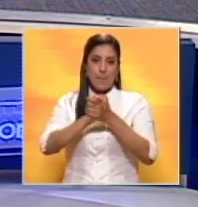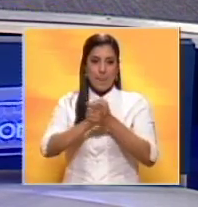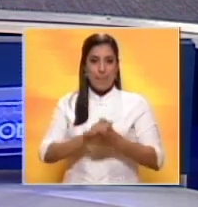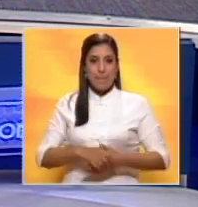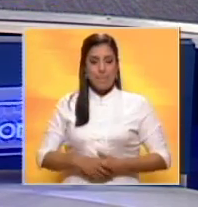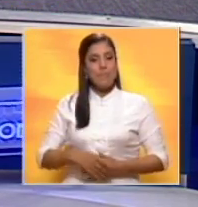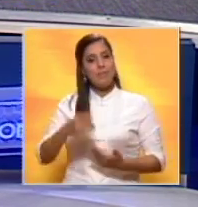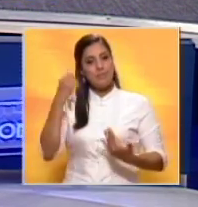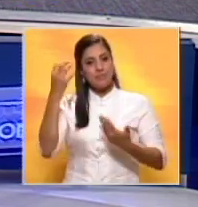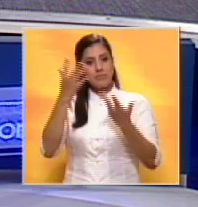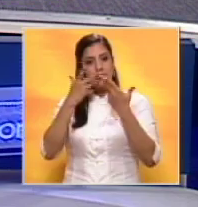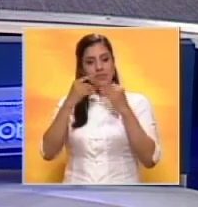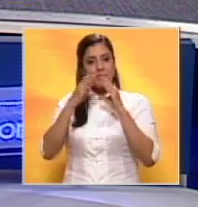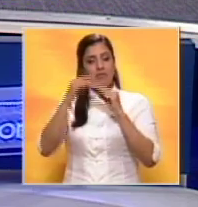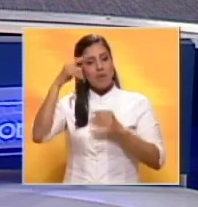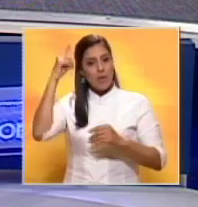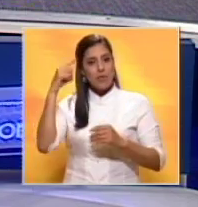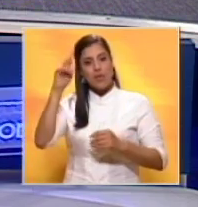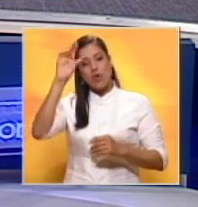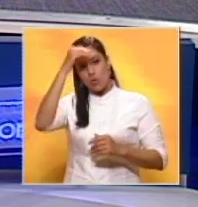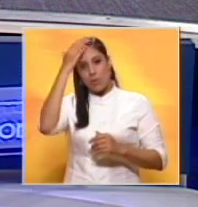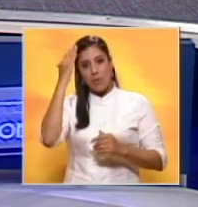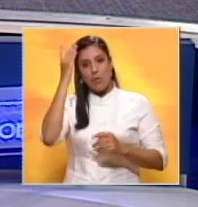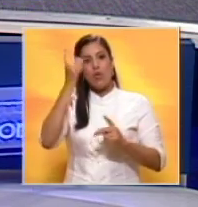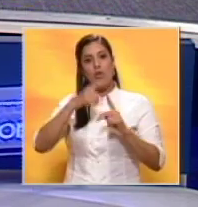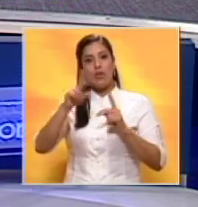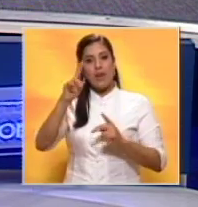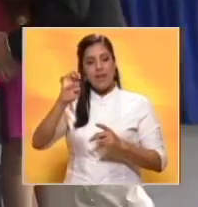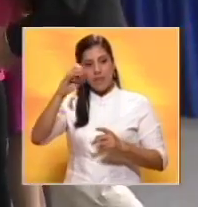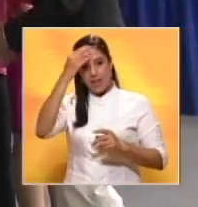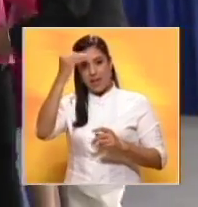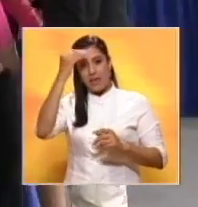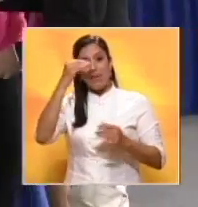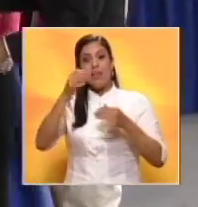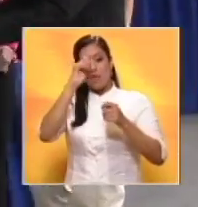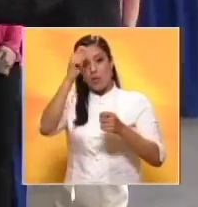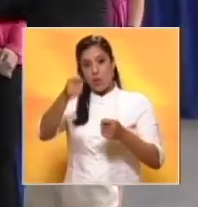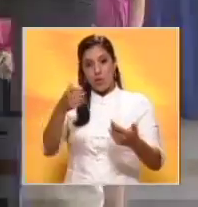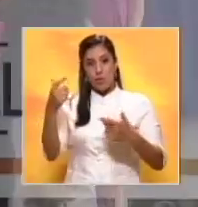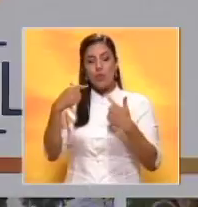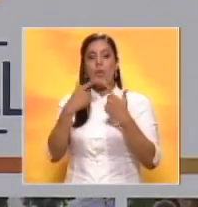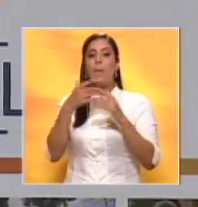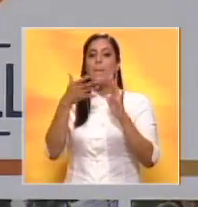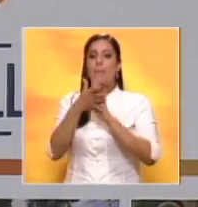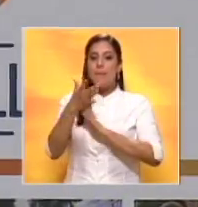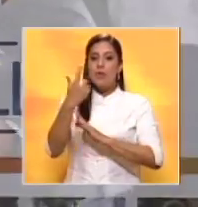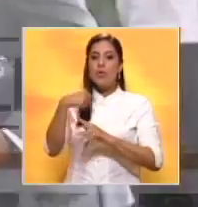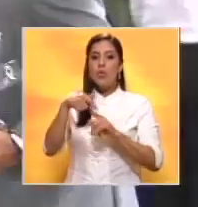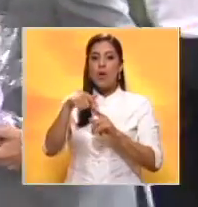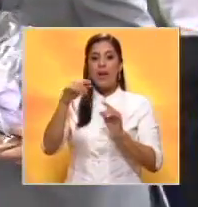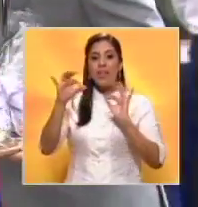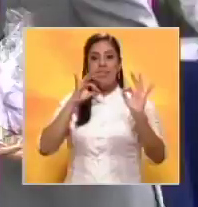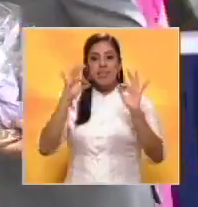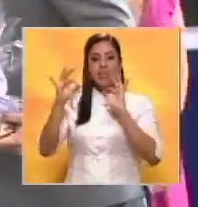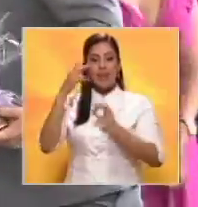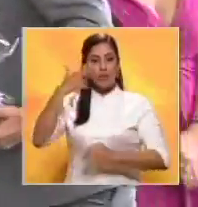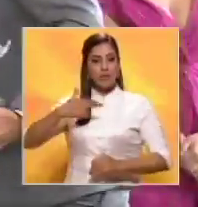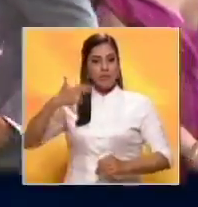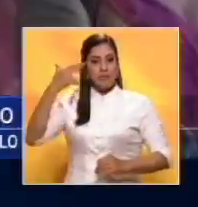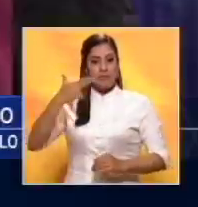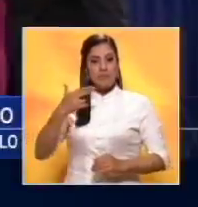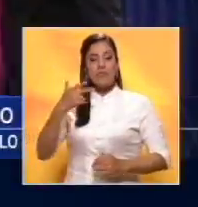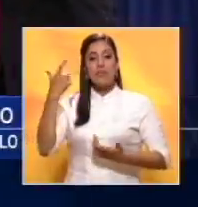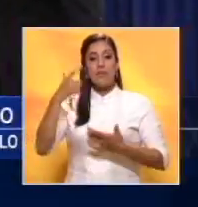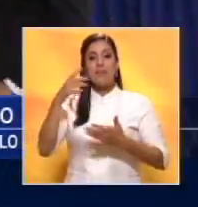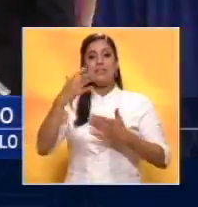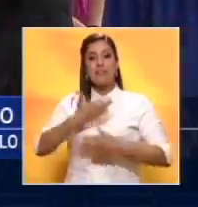compañeros Euclidio Sotillo, Manuel Covela y Rafael Aníbal Camacho. La entrega del reconocimiento se llevó a cabo en el anfiteatro de Latillo,